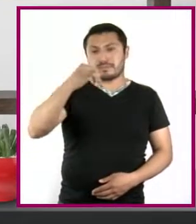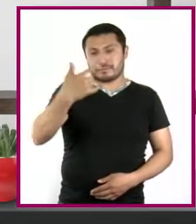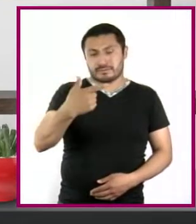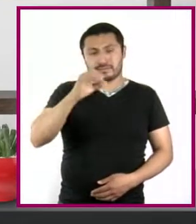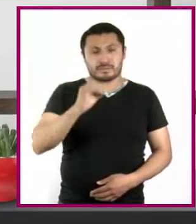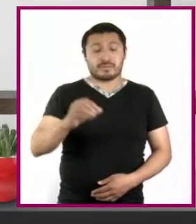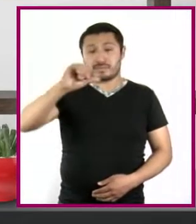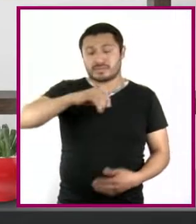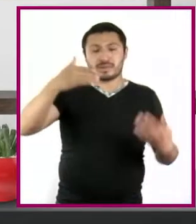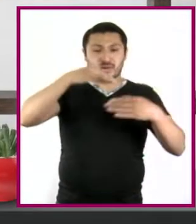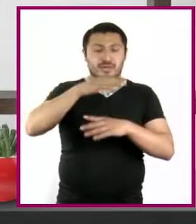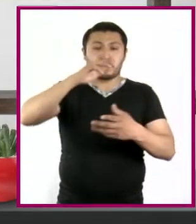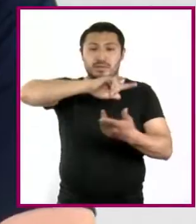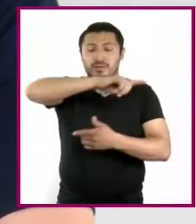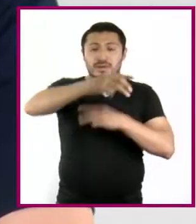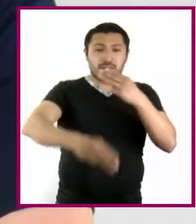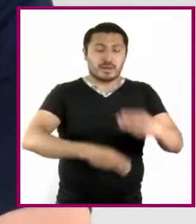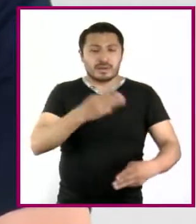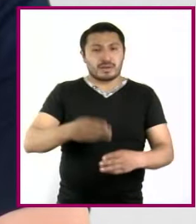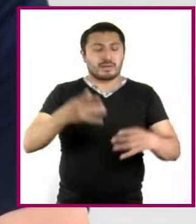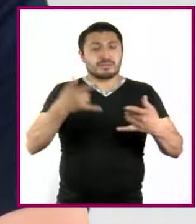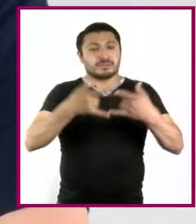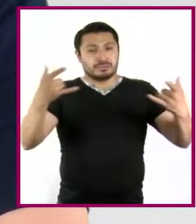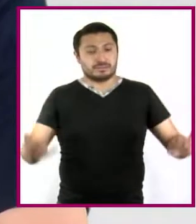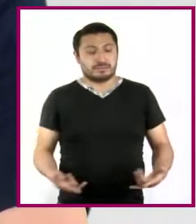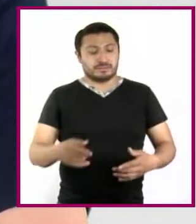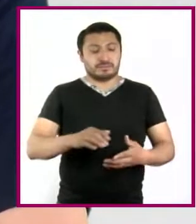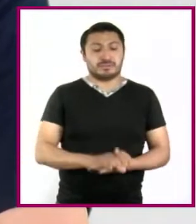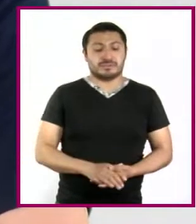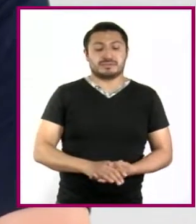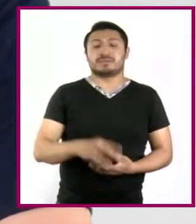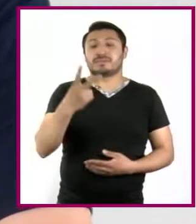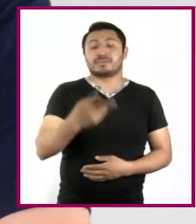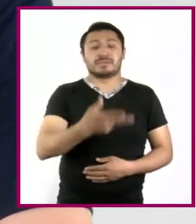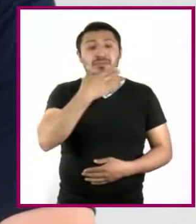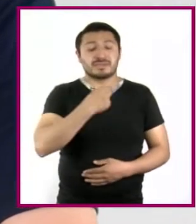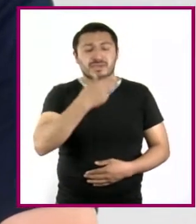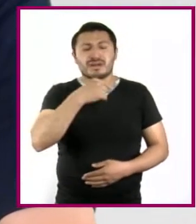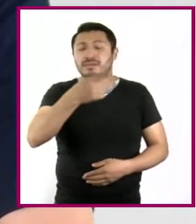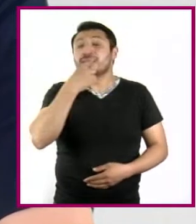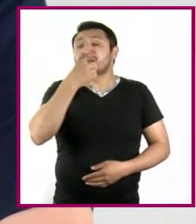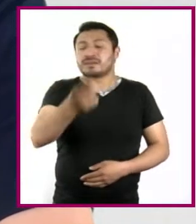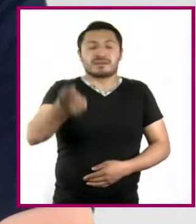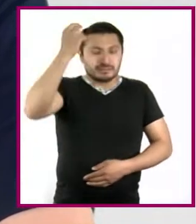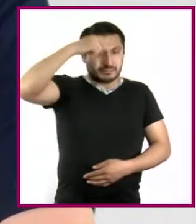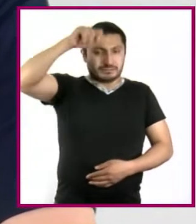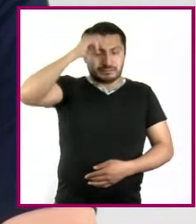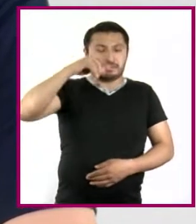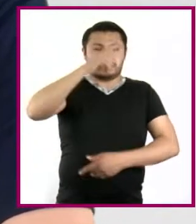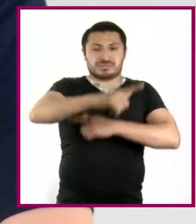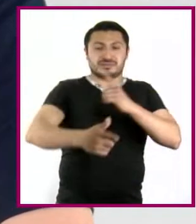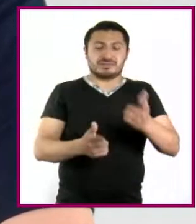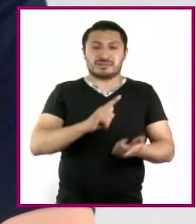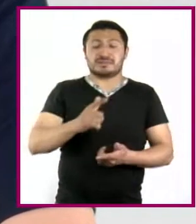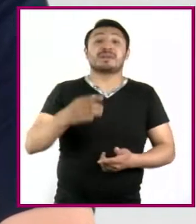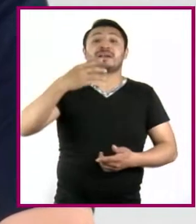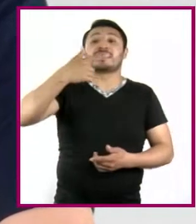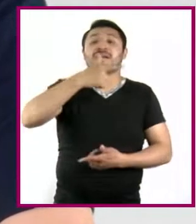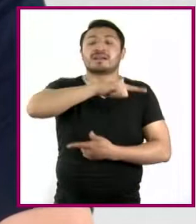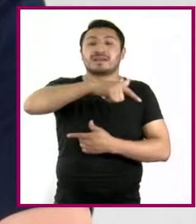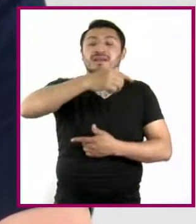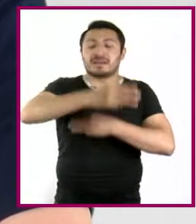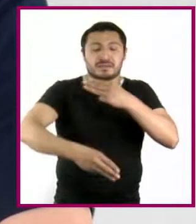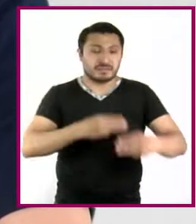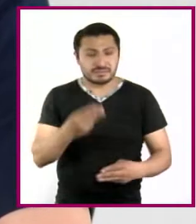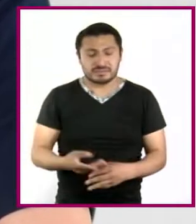la globalización y la historia. Denis Flynn y Arturo Giraldes han señalado que la globalización comenzó cuando todas las